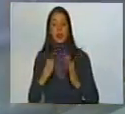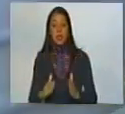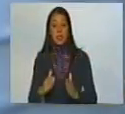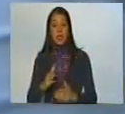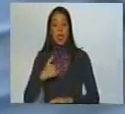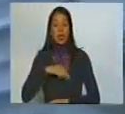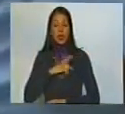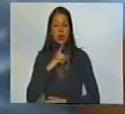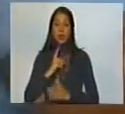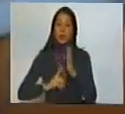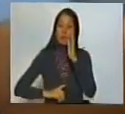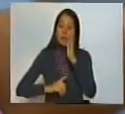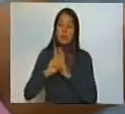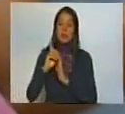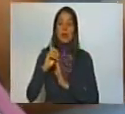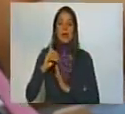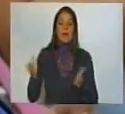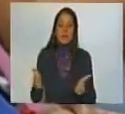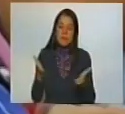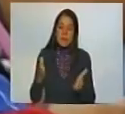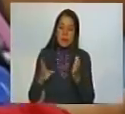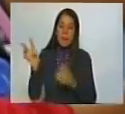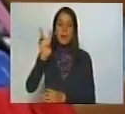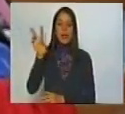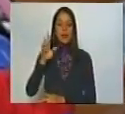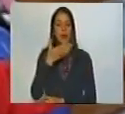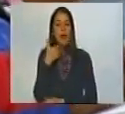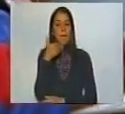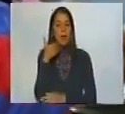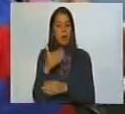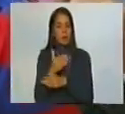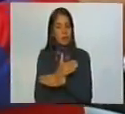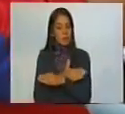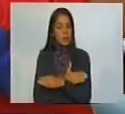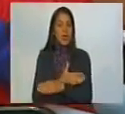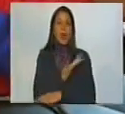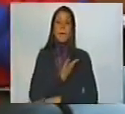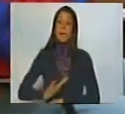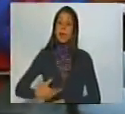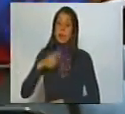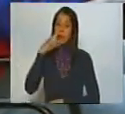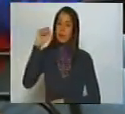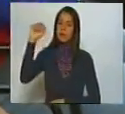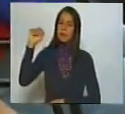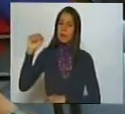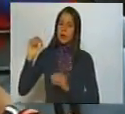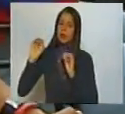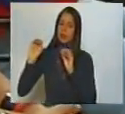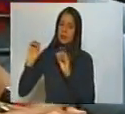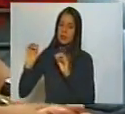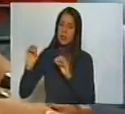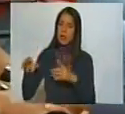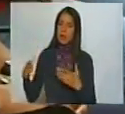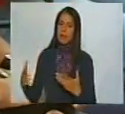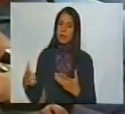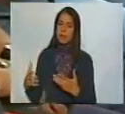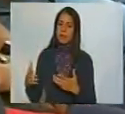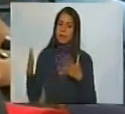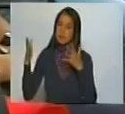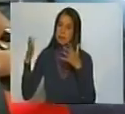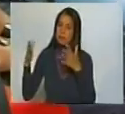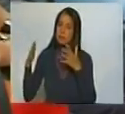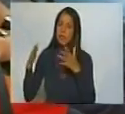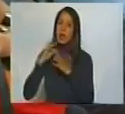va a construir un mejor país. Un presidente que le pedíamos, que le exigíamos, que nos